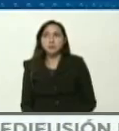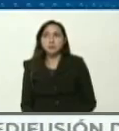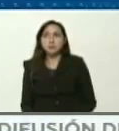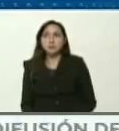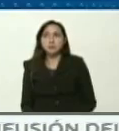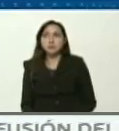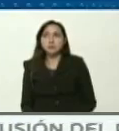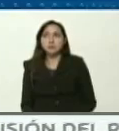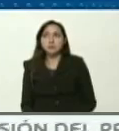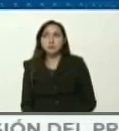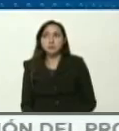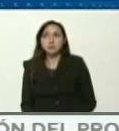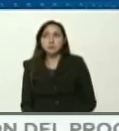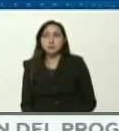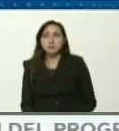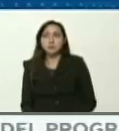las